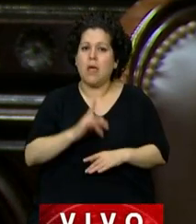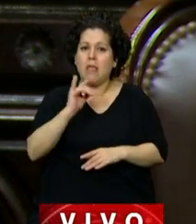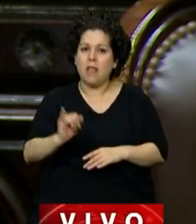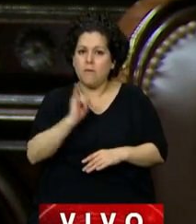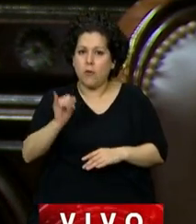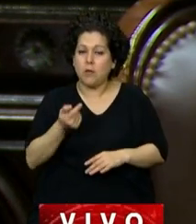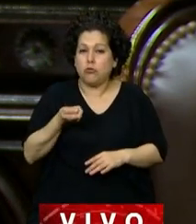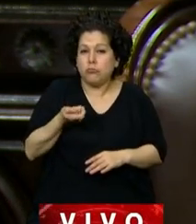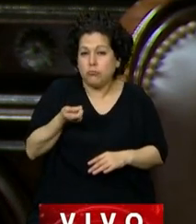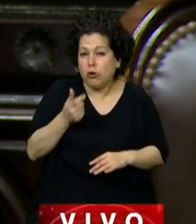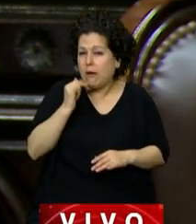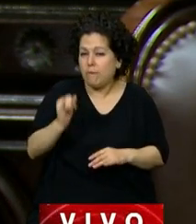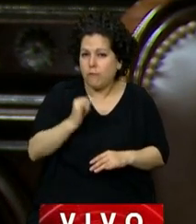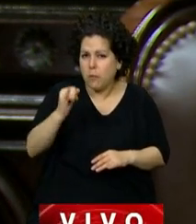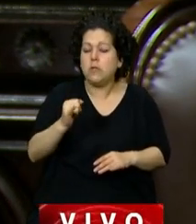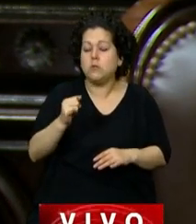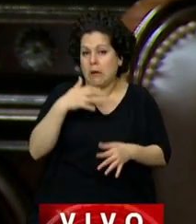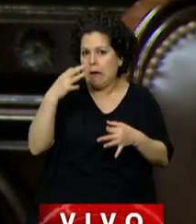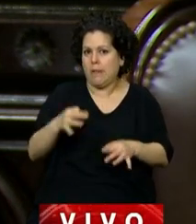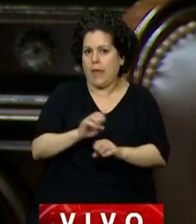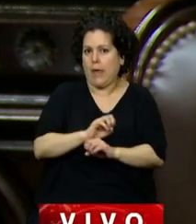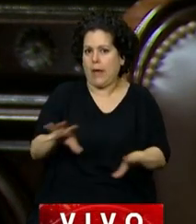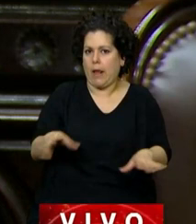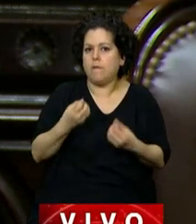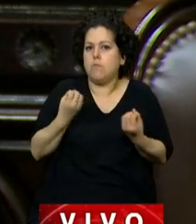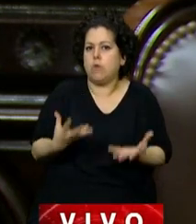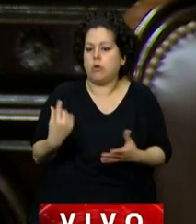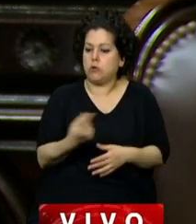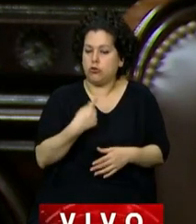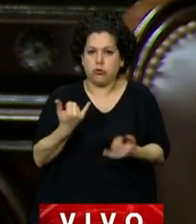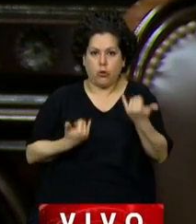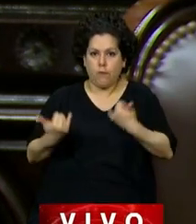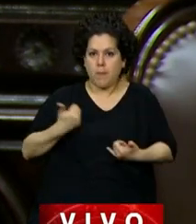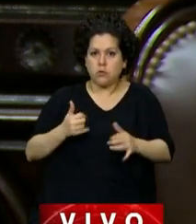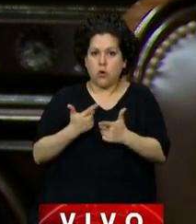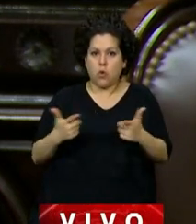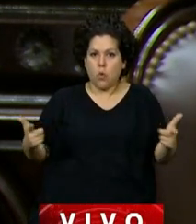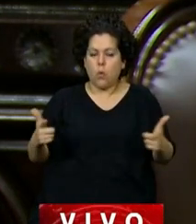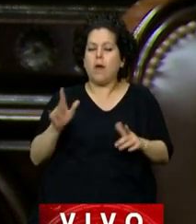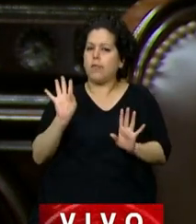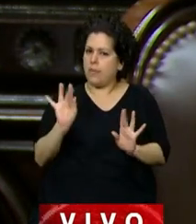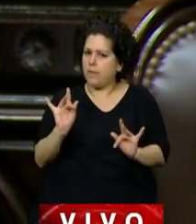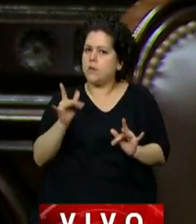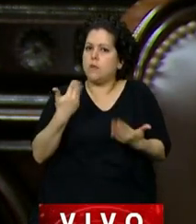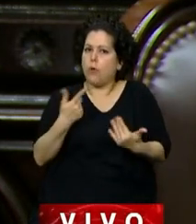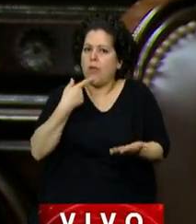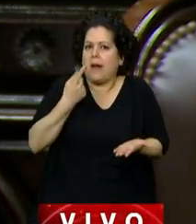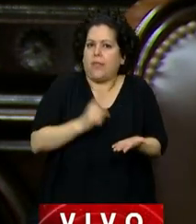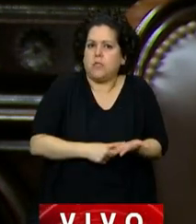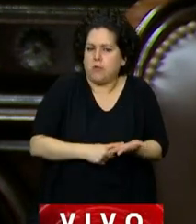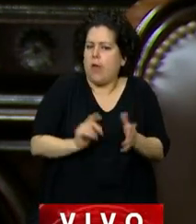información es grave, porque si nosotros no tenemos información, difícilmente podamos tomar